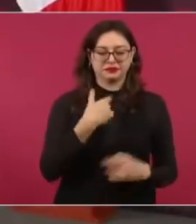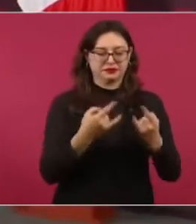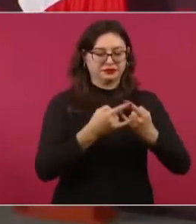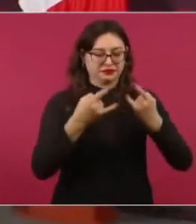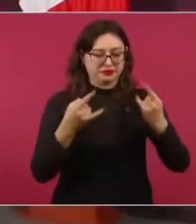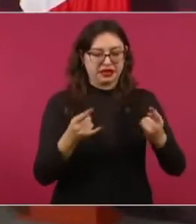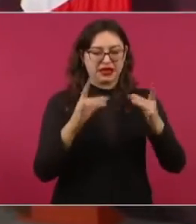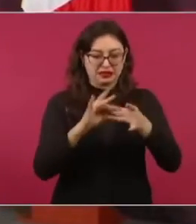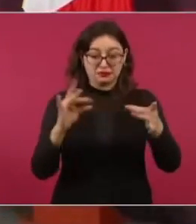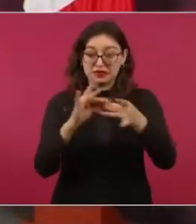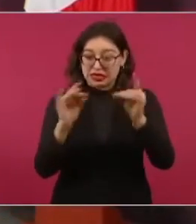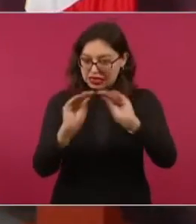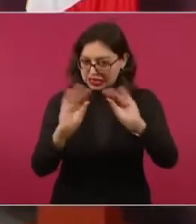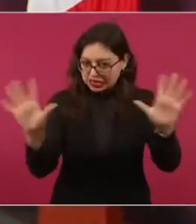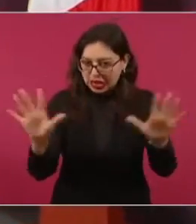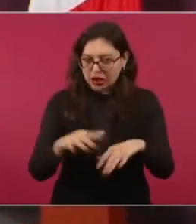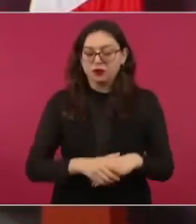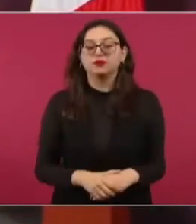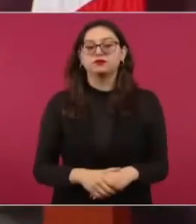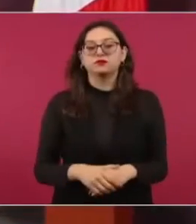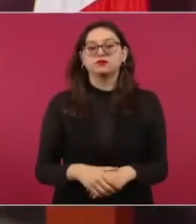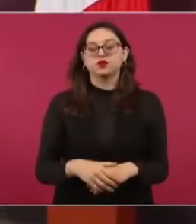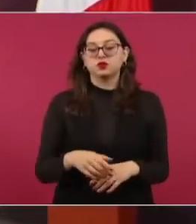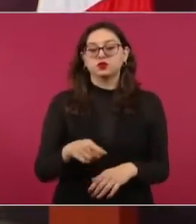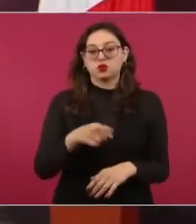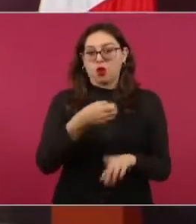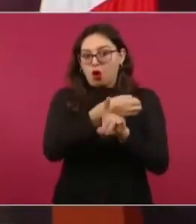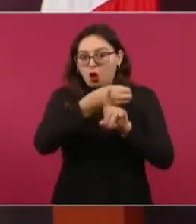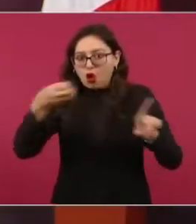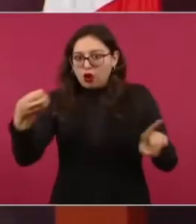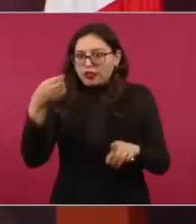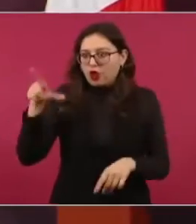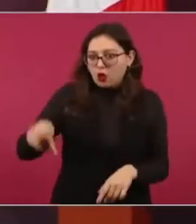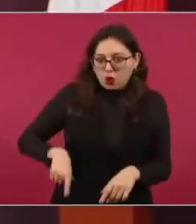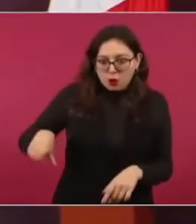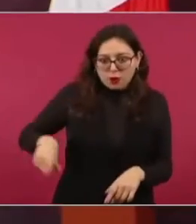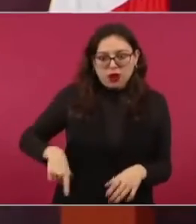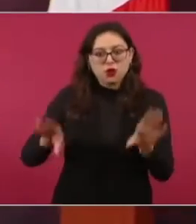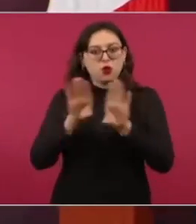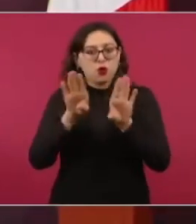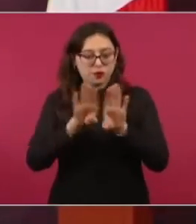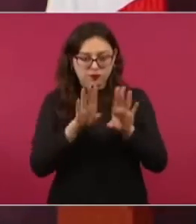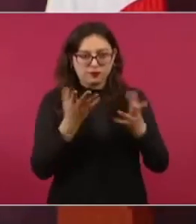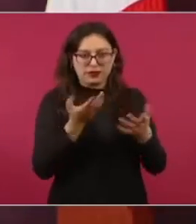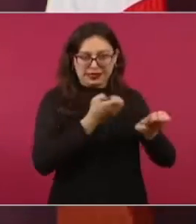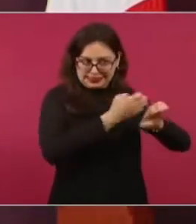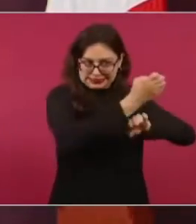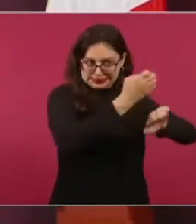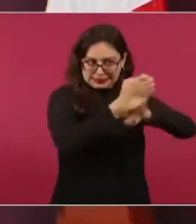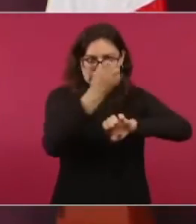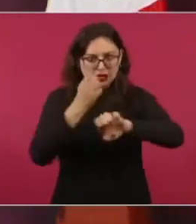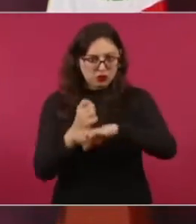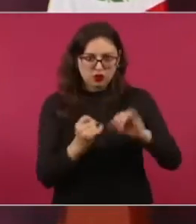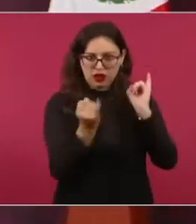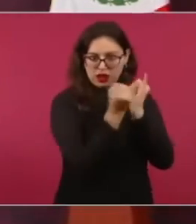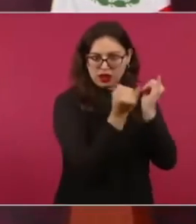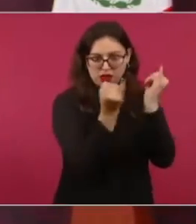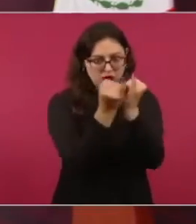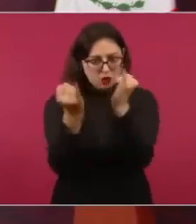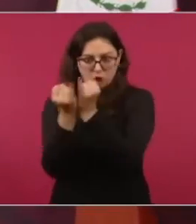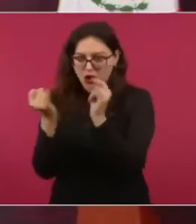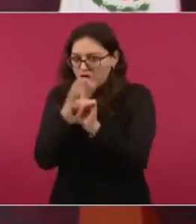en cualquier estado, es lo mismo. Y esto viene desde el